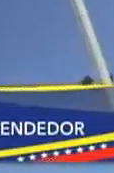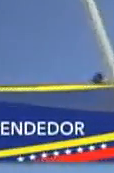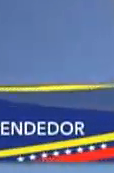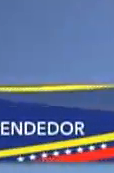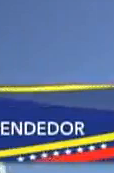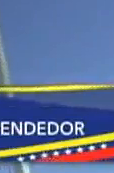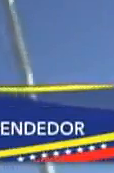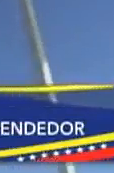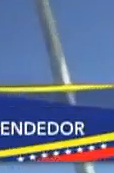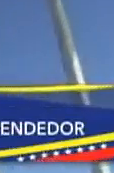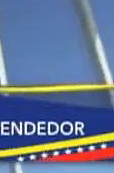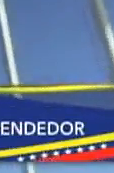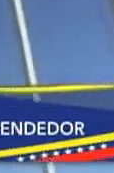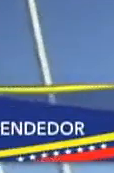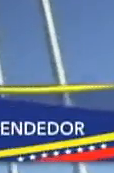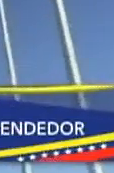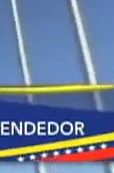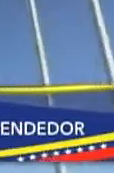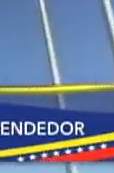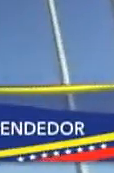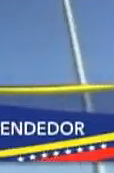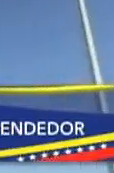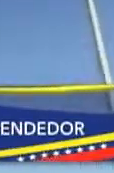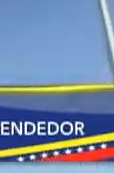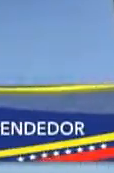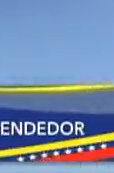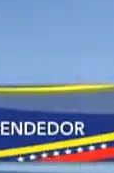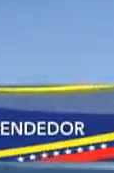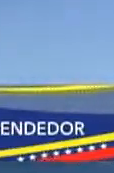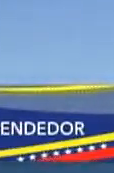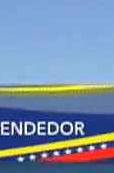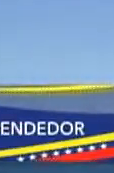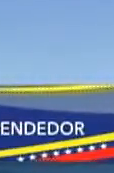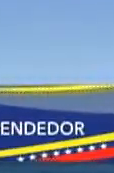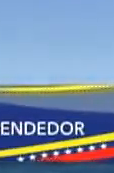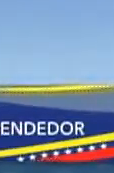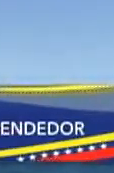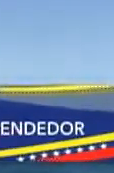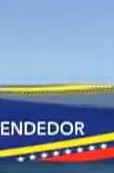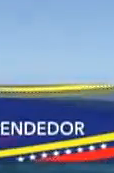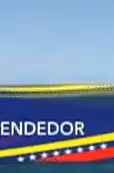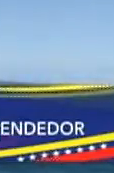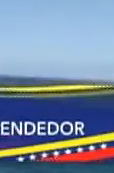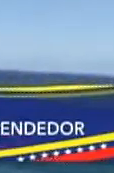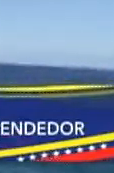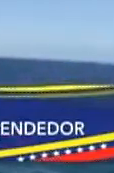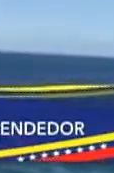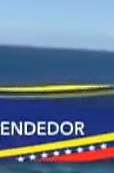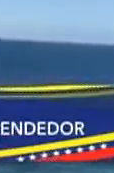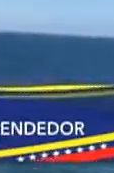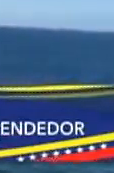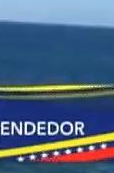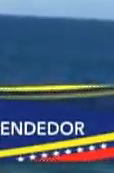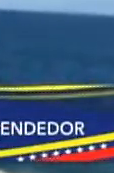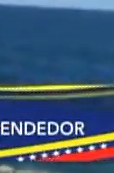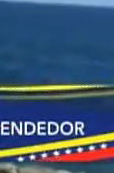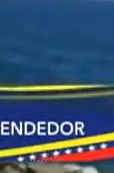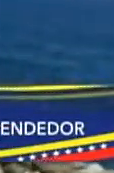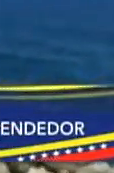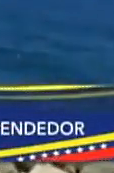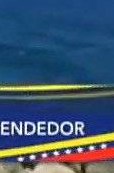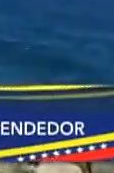bolivariana. Y es así como nosotros podemos apreciar a esta hora también imágenes de este lugar histórico en el que nos